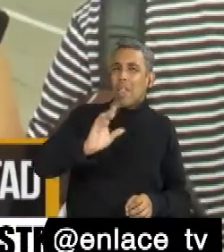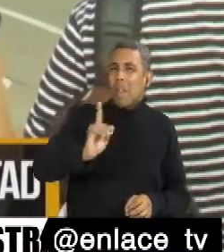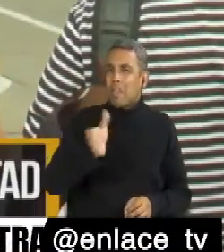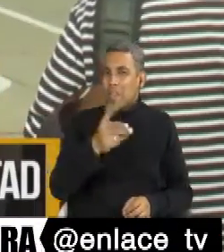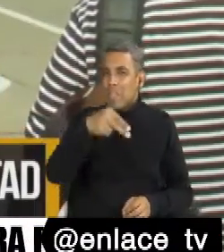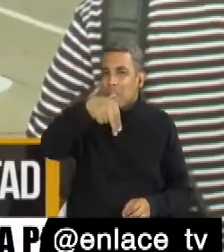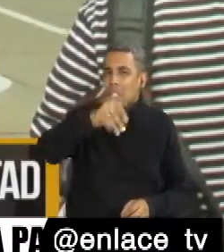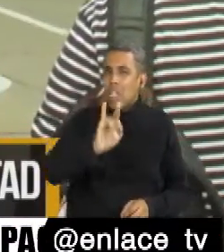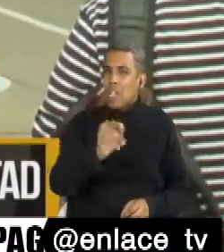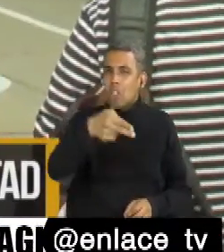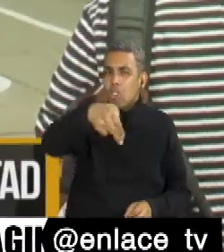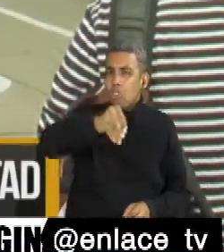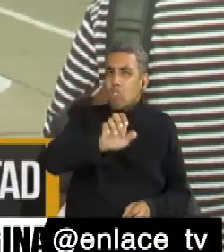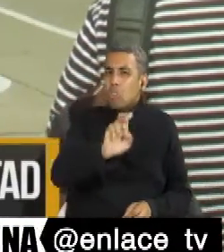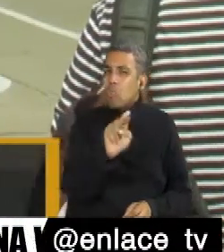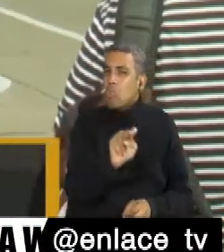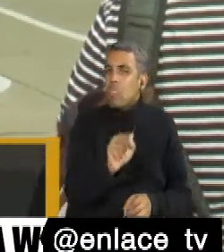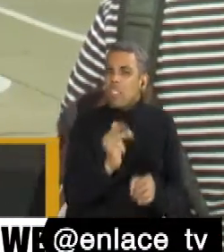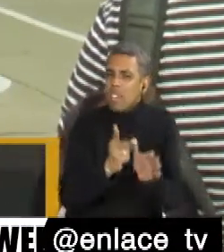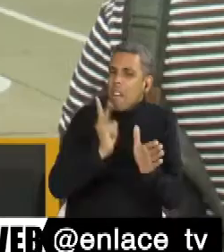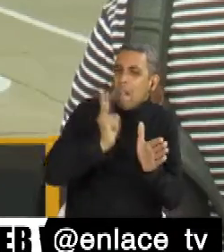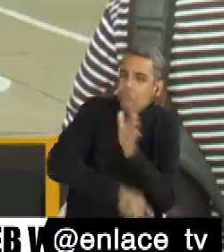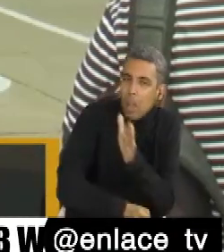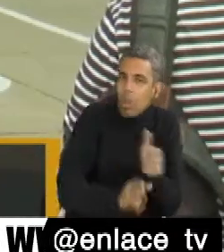es fácil porque es que son casi 7 años